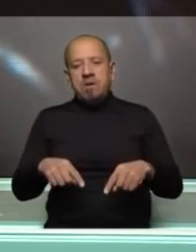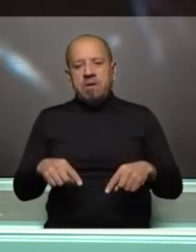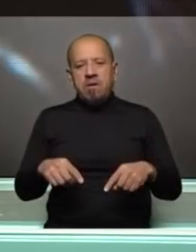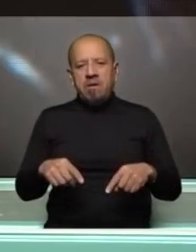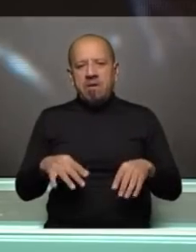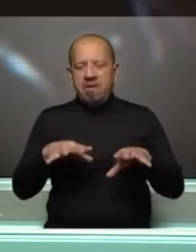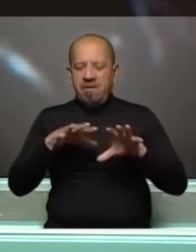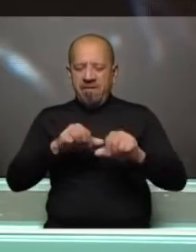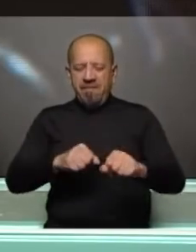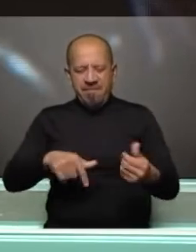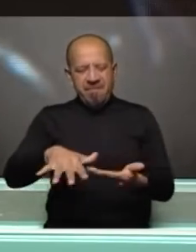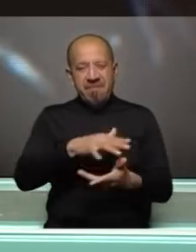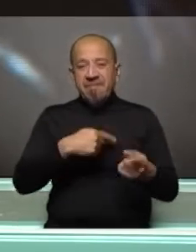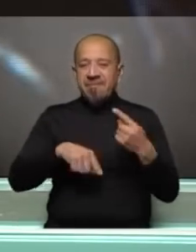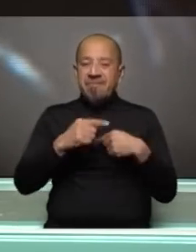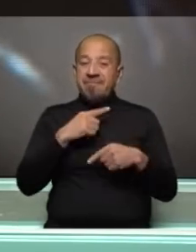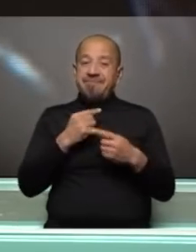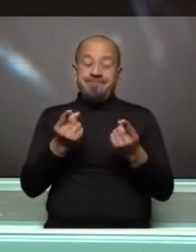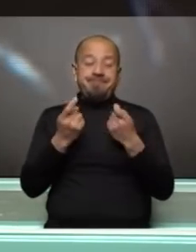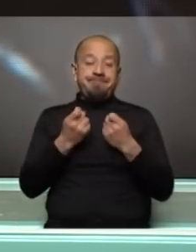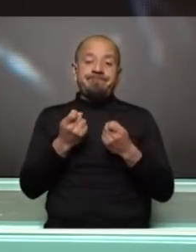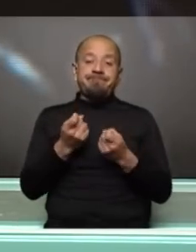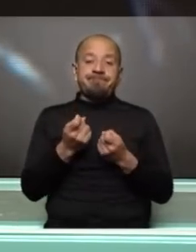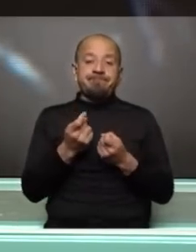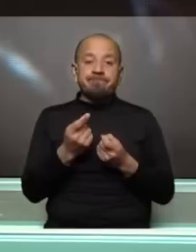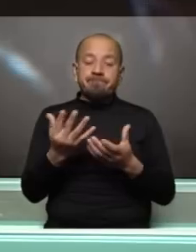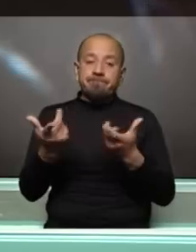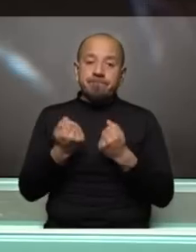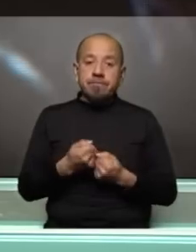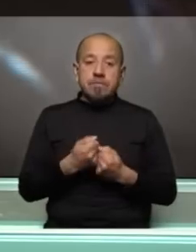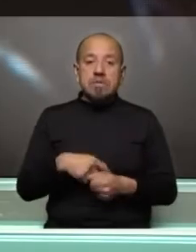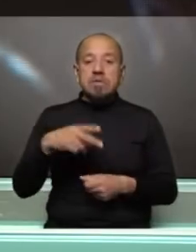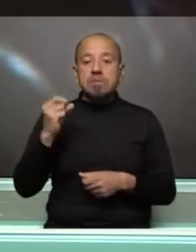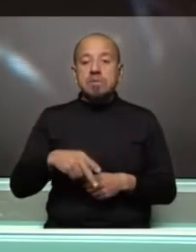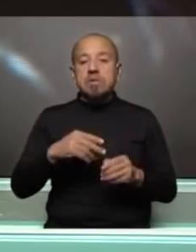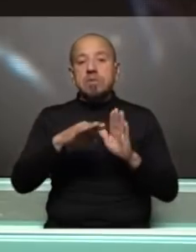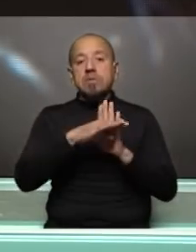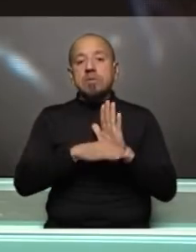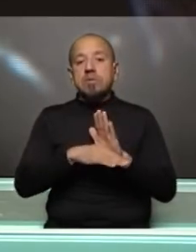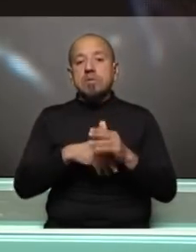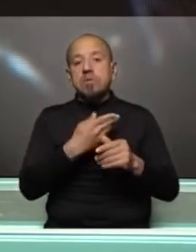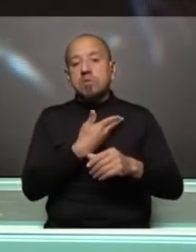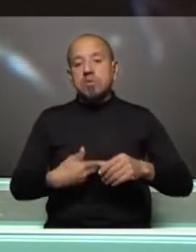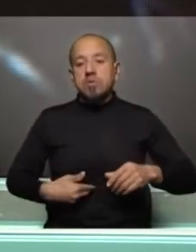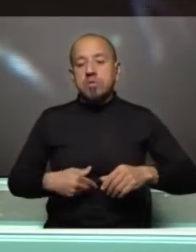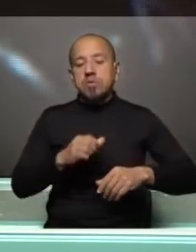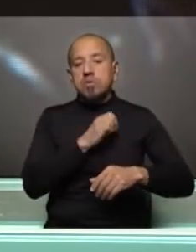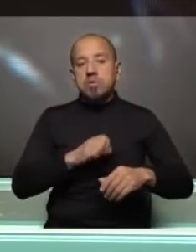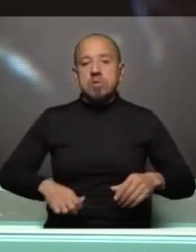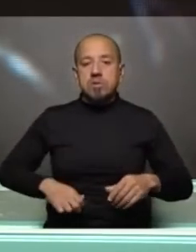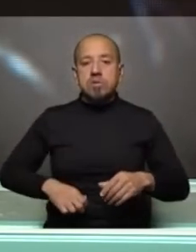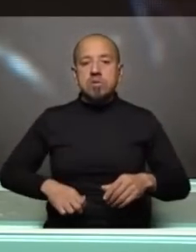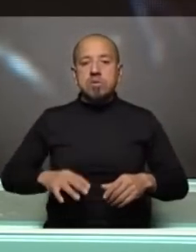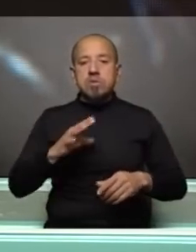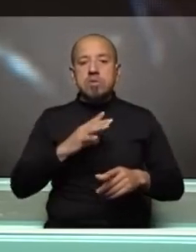ocupar esos espacios pero ahí necesitas el apoyo de planes y programas donde el gobierno y el estado se